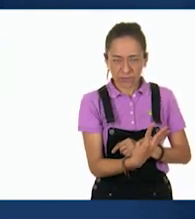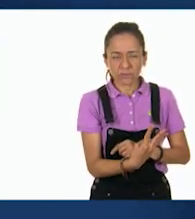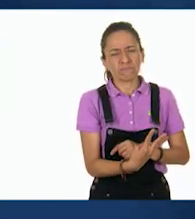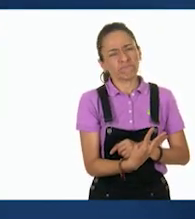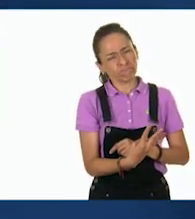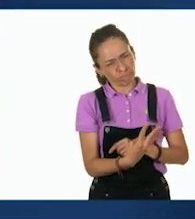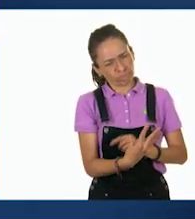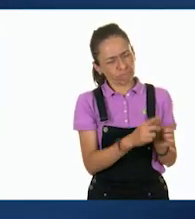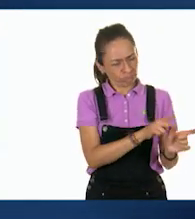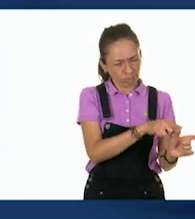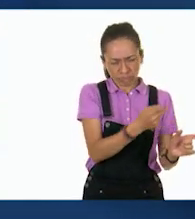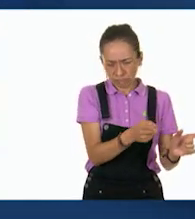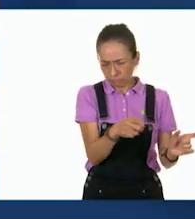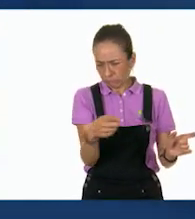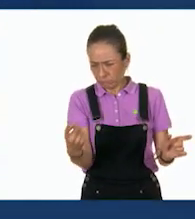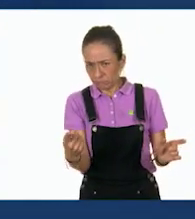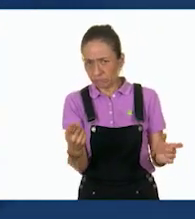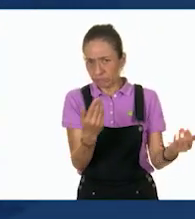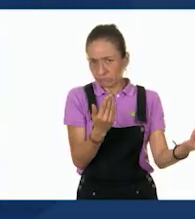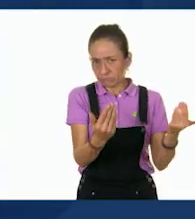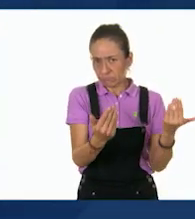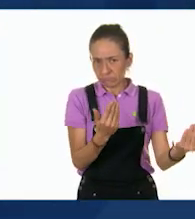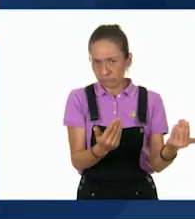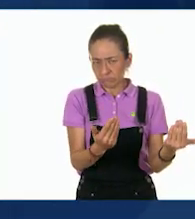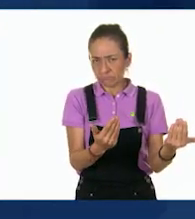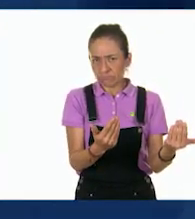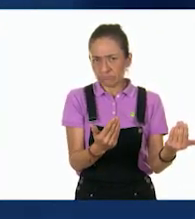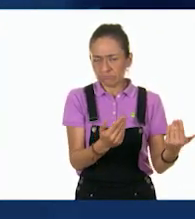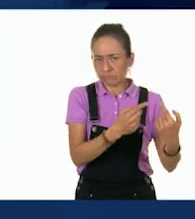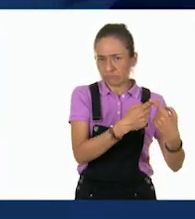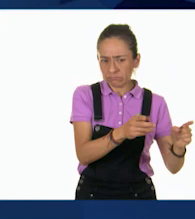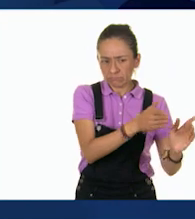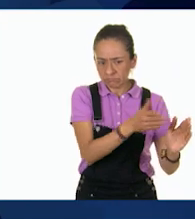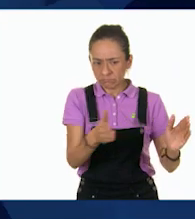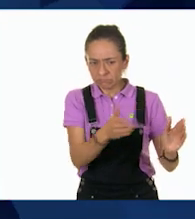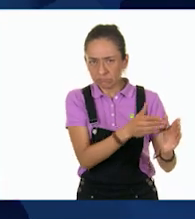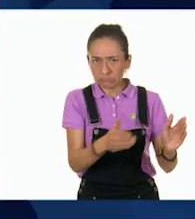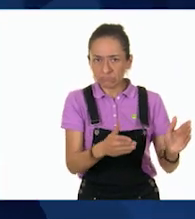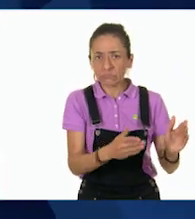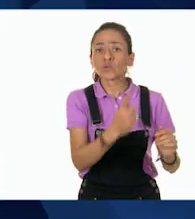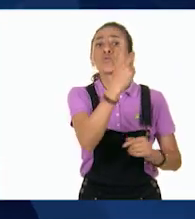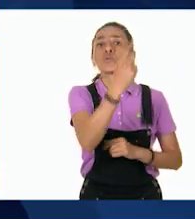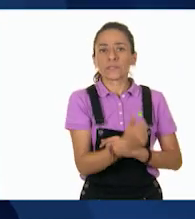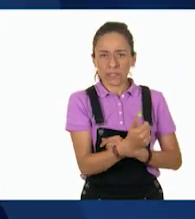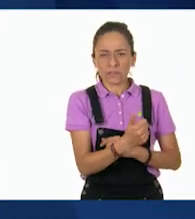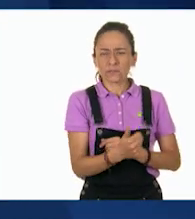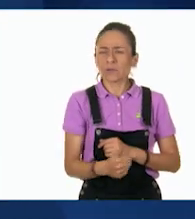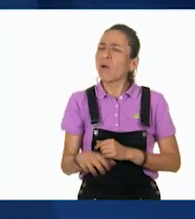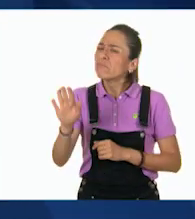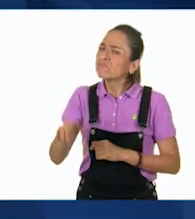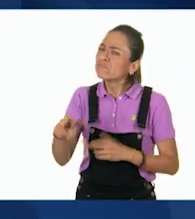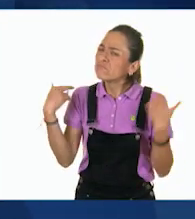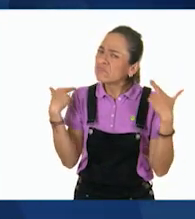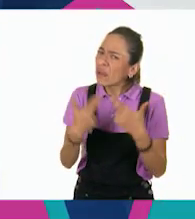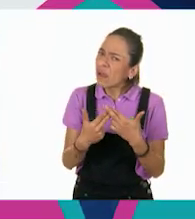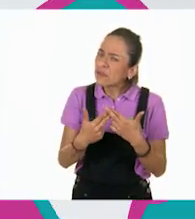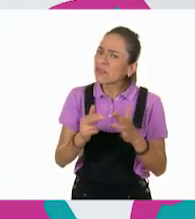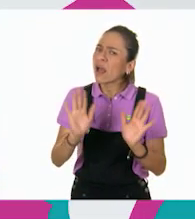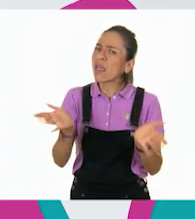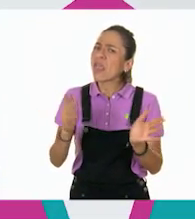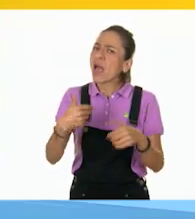términos consecutivos es 1/6? Maestra, ahora dejamos los números decimales y pasamos a las